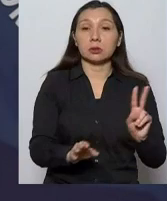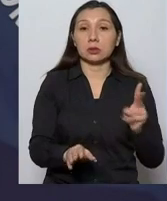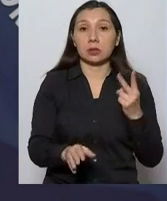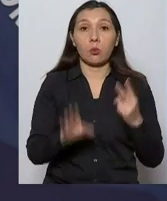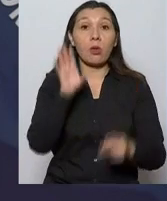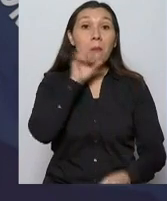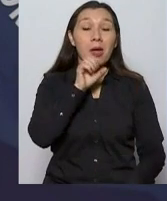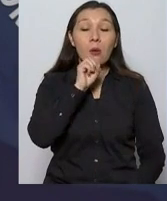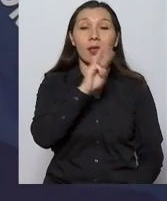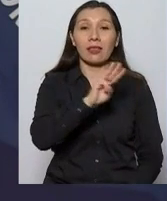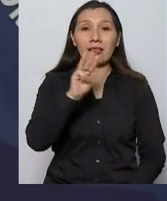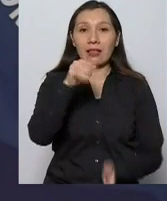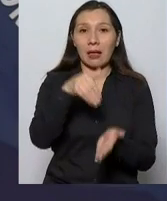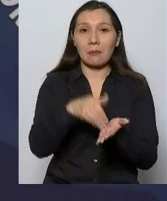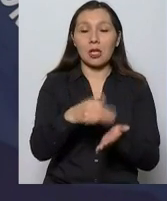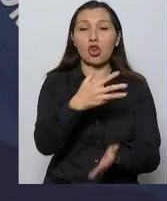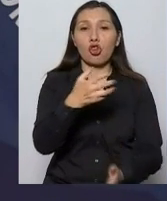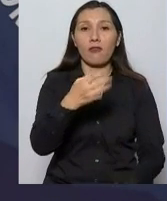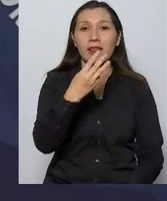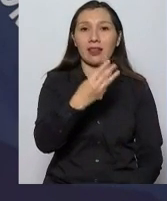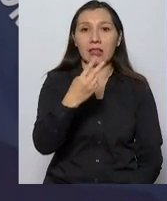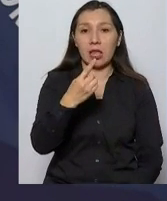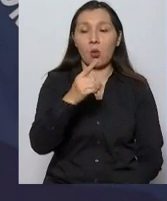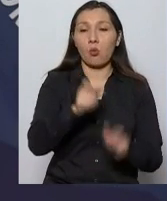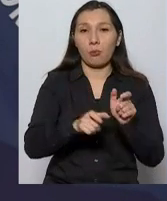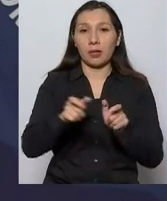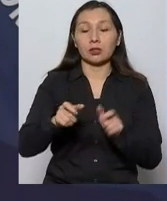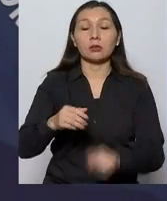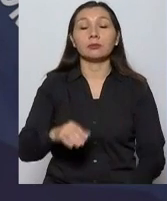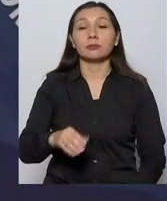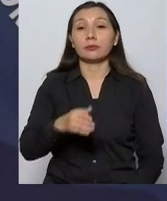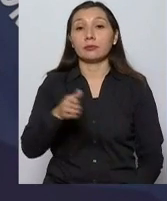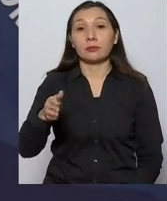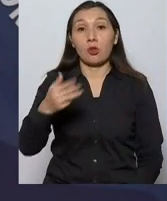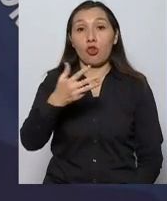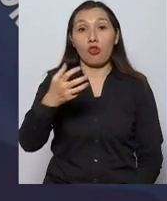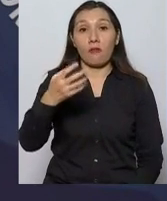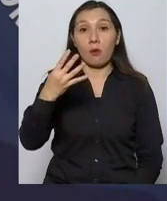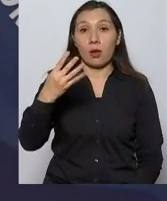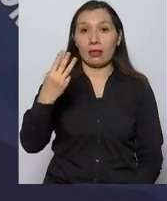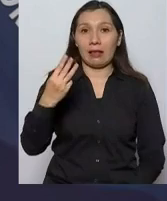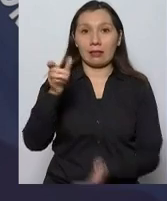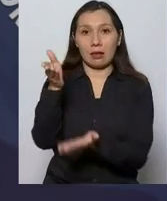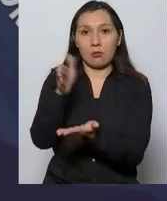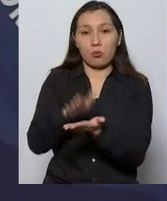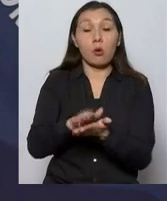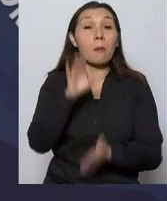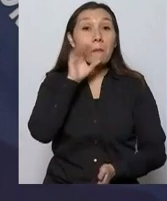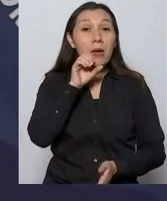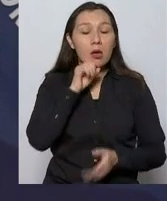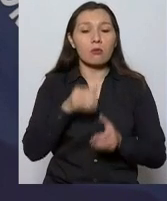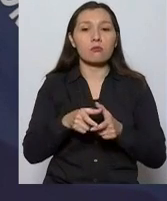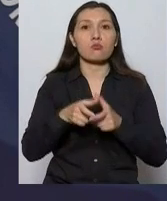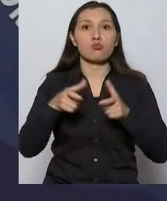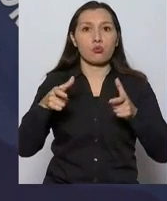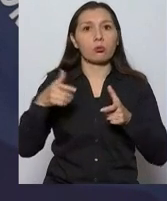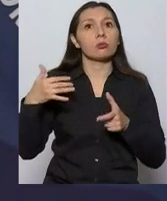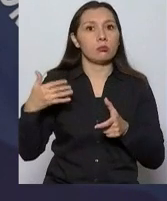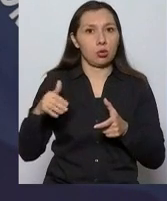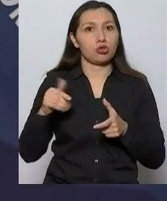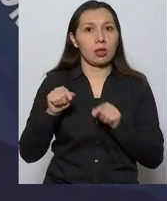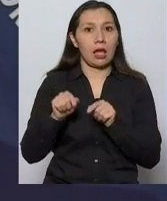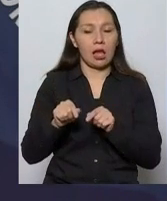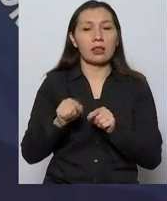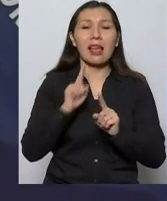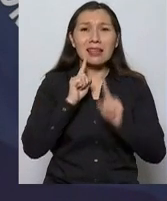lugar, Perú, con 33.931 casos, 943 fallecidos. Perú ha tenido un incremento importante en